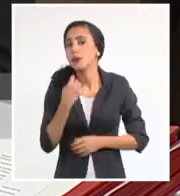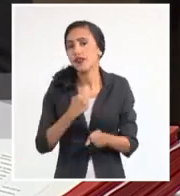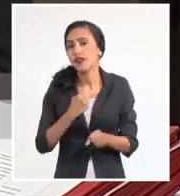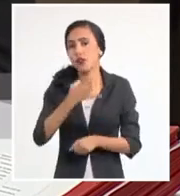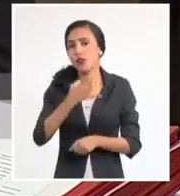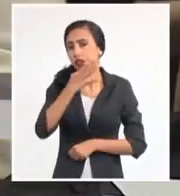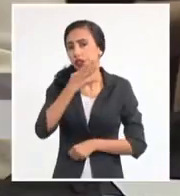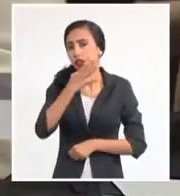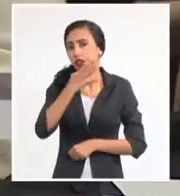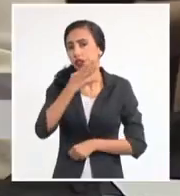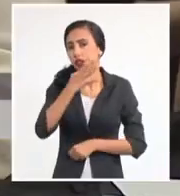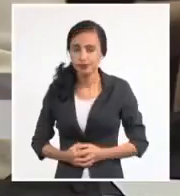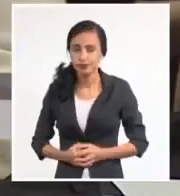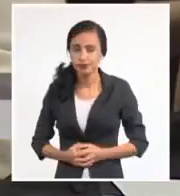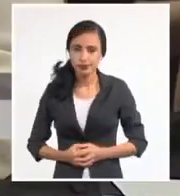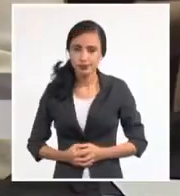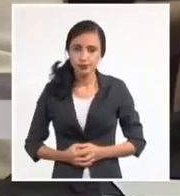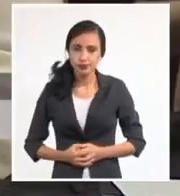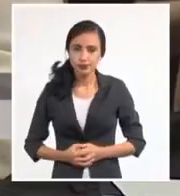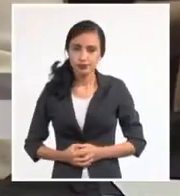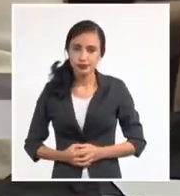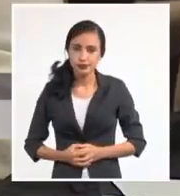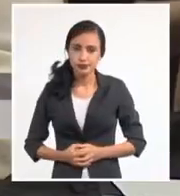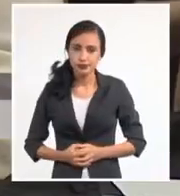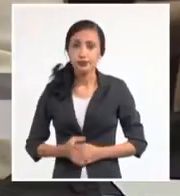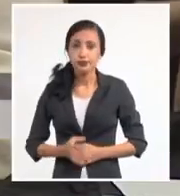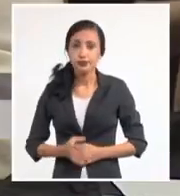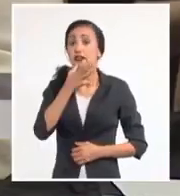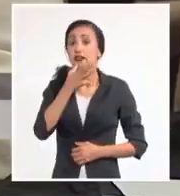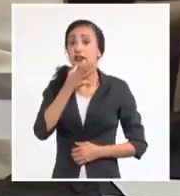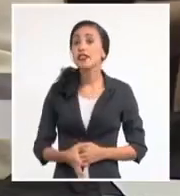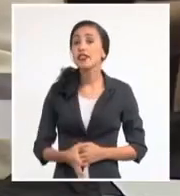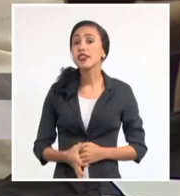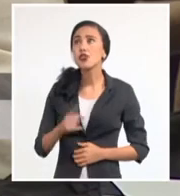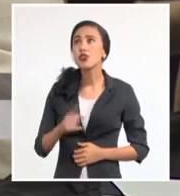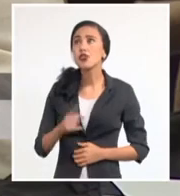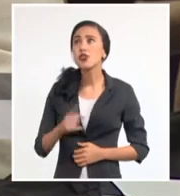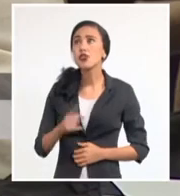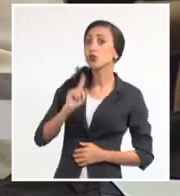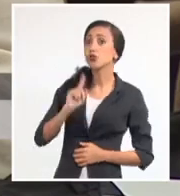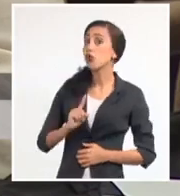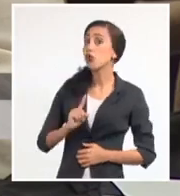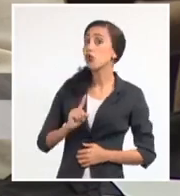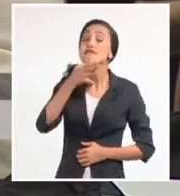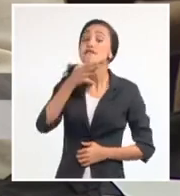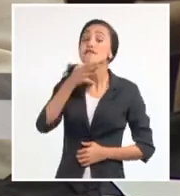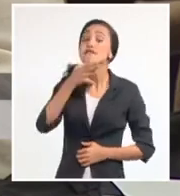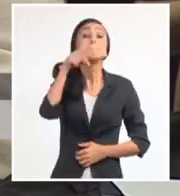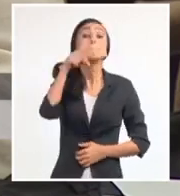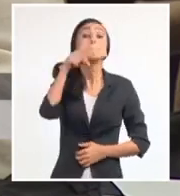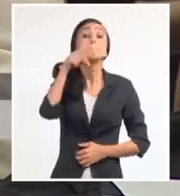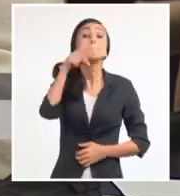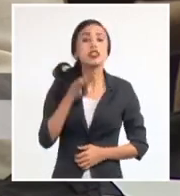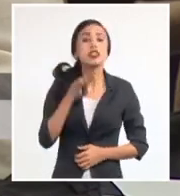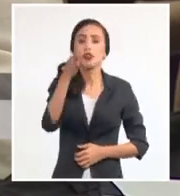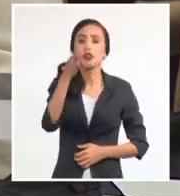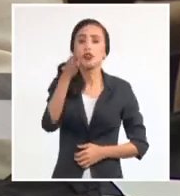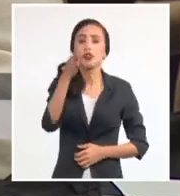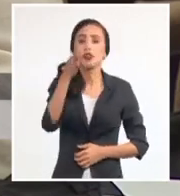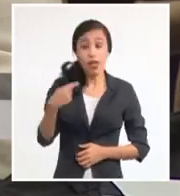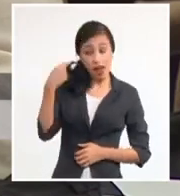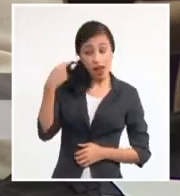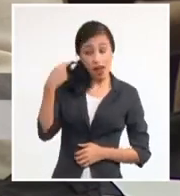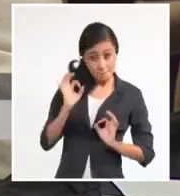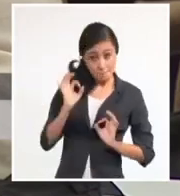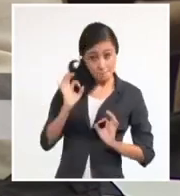entre nosotros. Y es que Fidel no es solo pasado, Fidel es presente y es futuro. Y ayer mismo en todos los temas